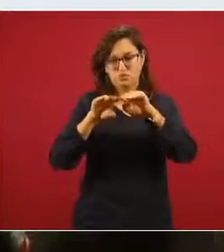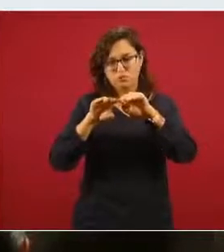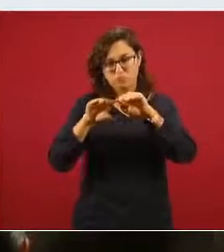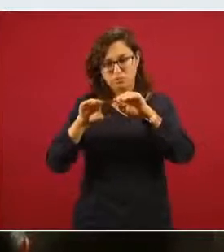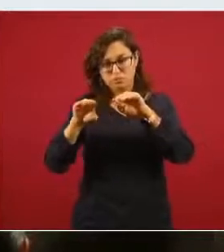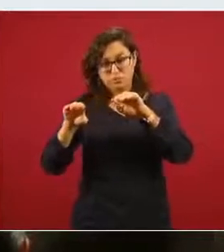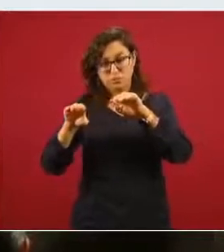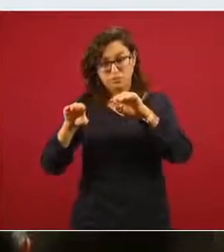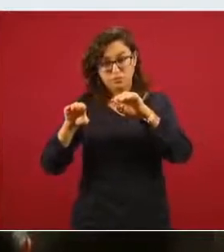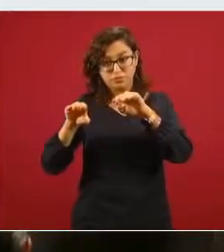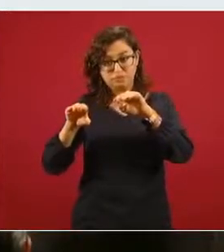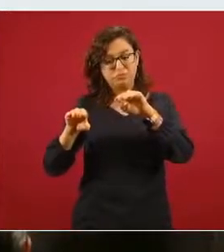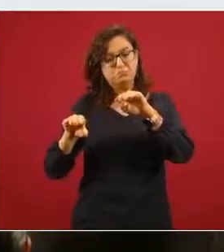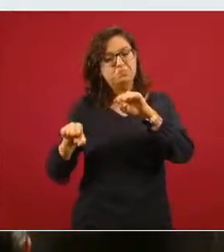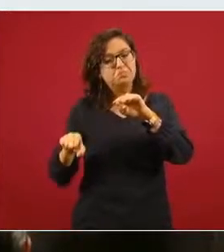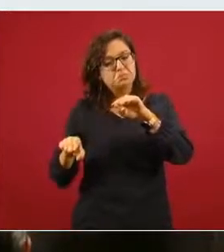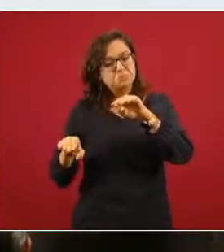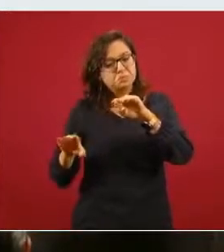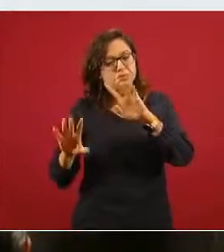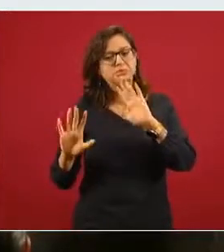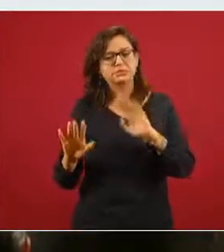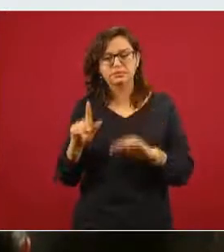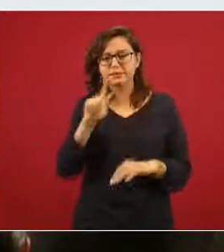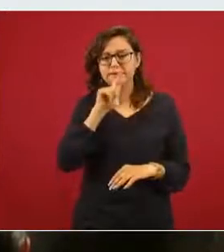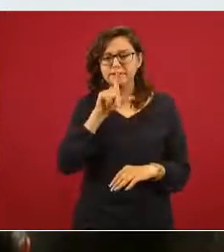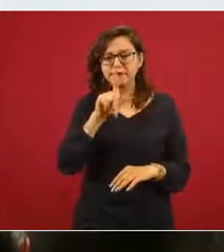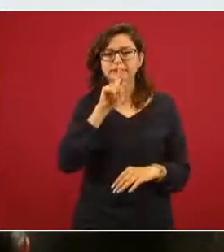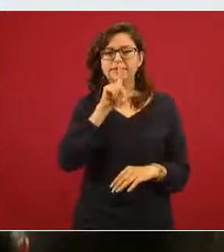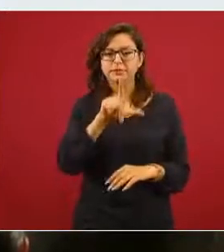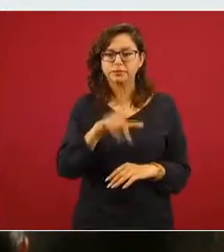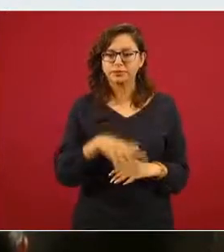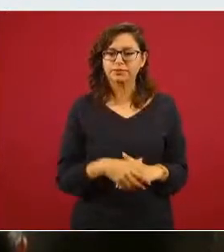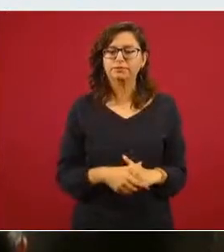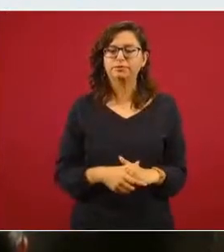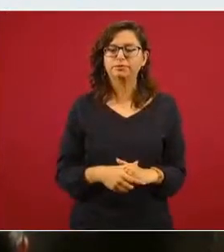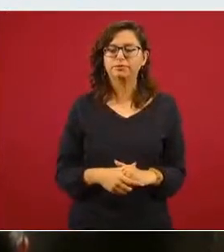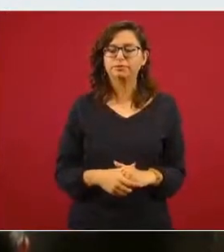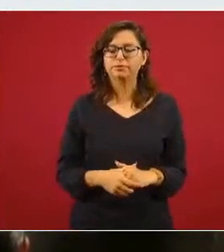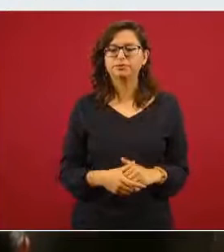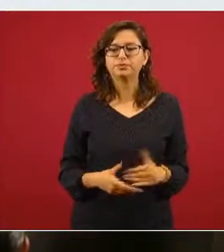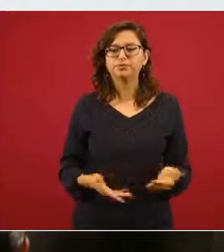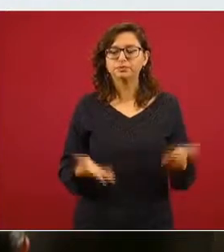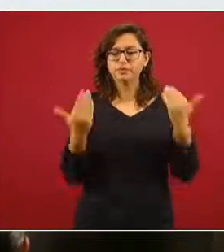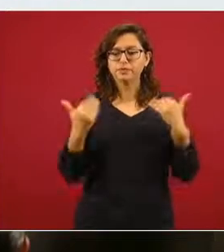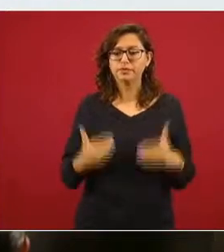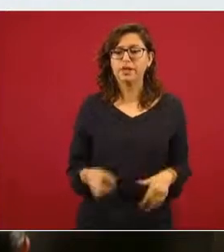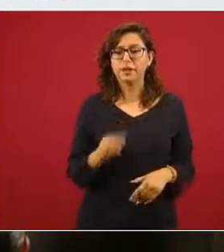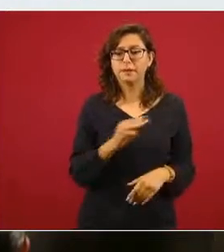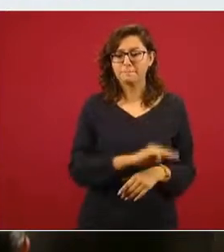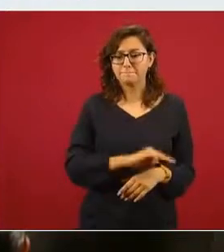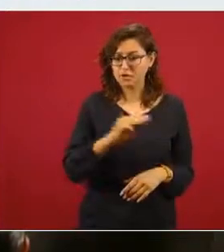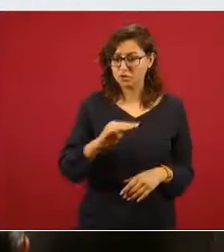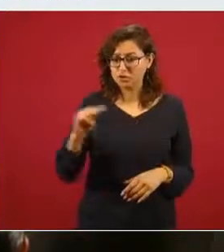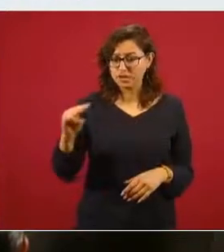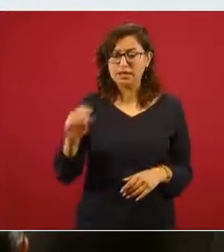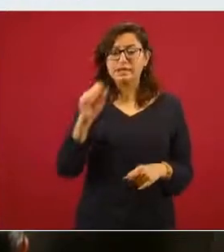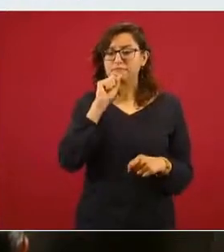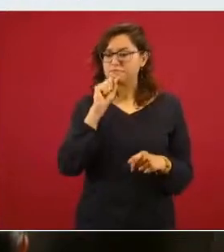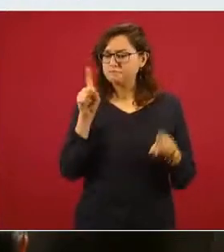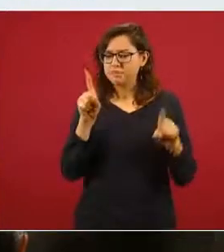cierta tendencia al descenso. Jalisco. La siguiente. Michoacán, también un patrón